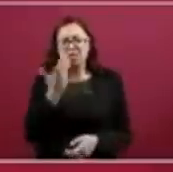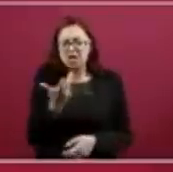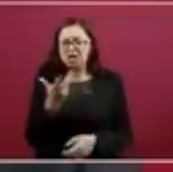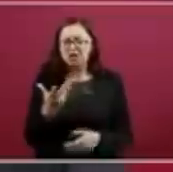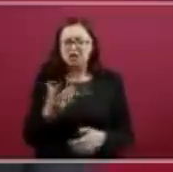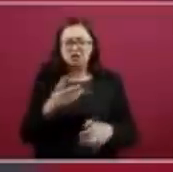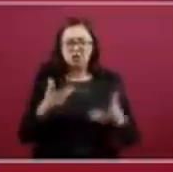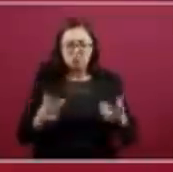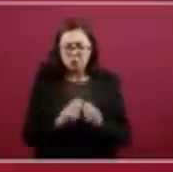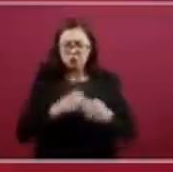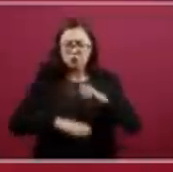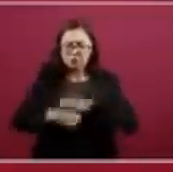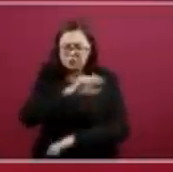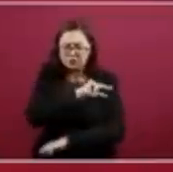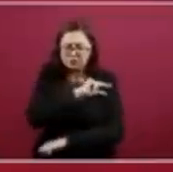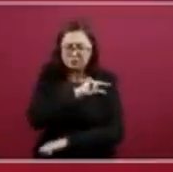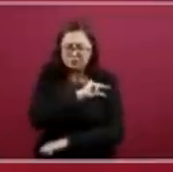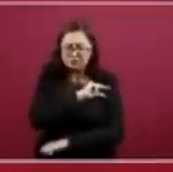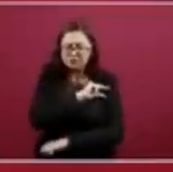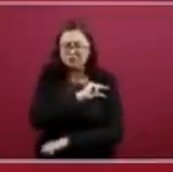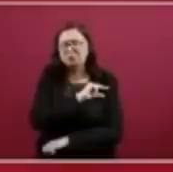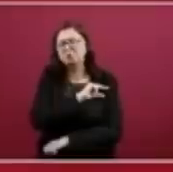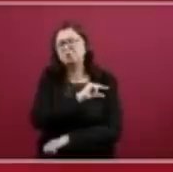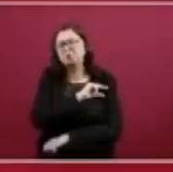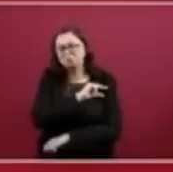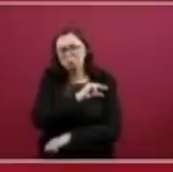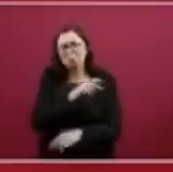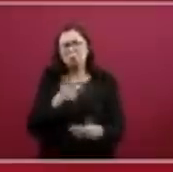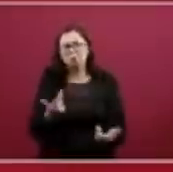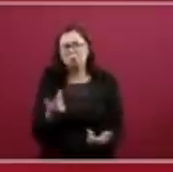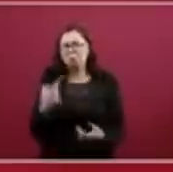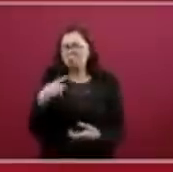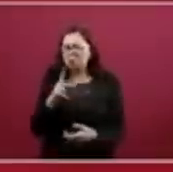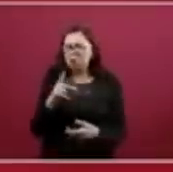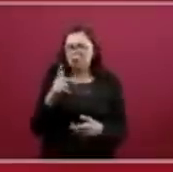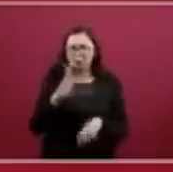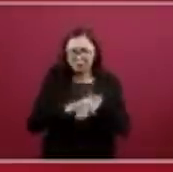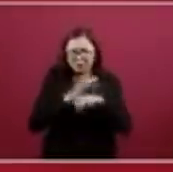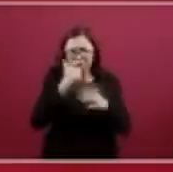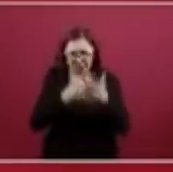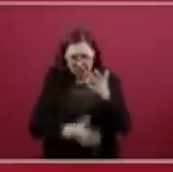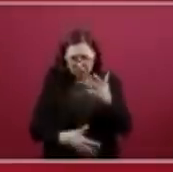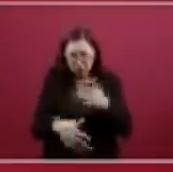si hubiesen beneficiado a la gente,